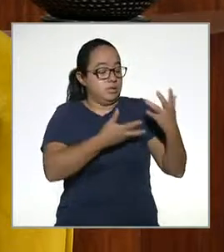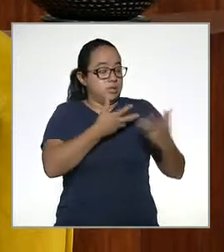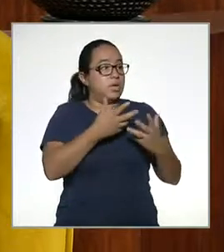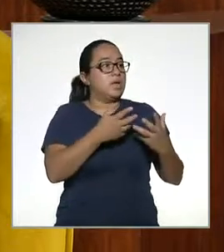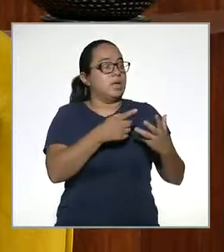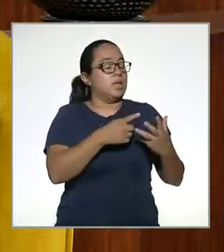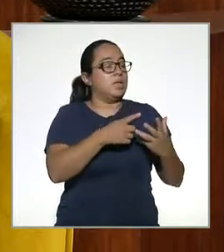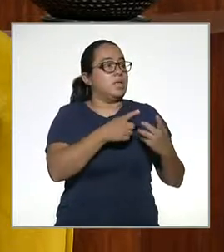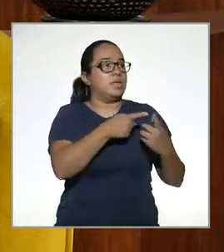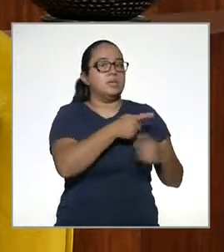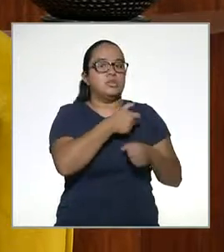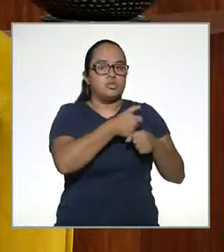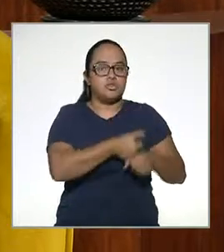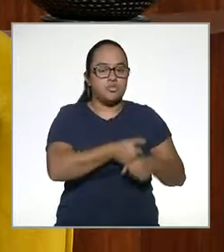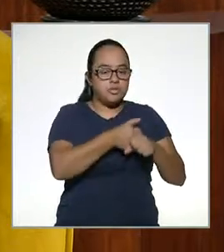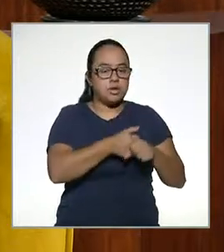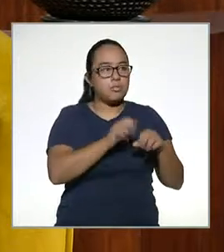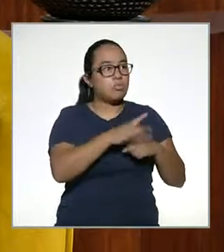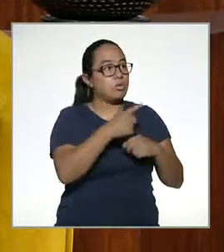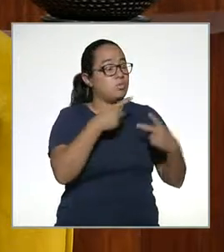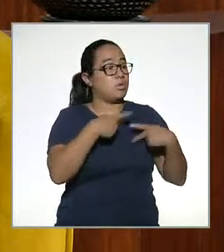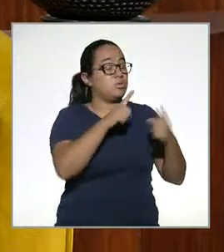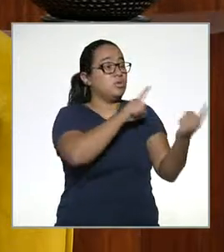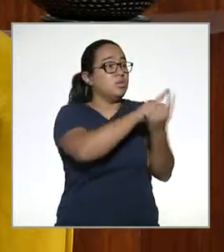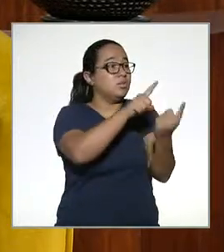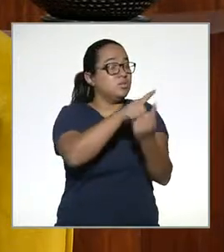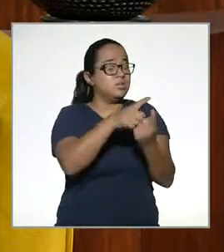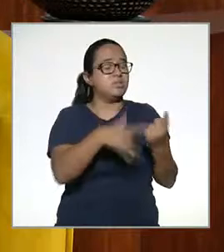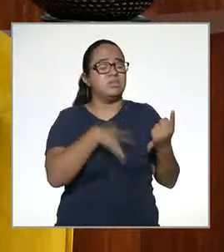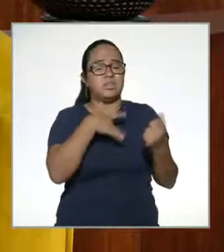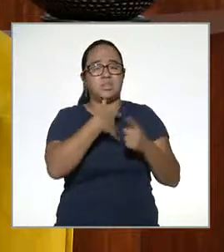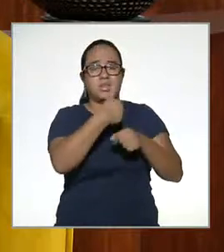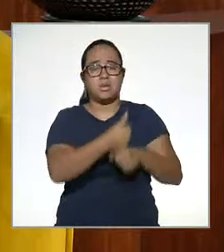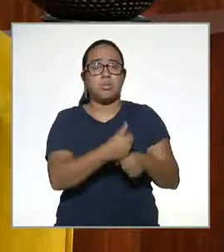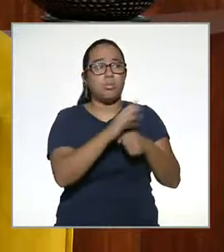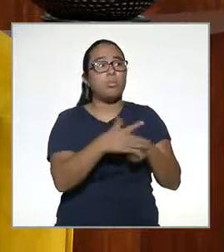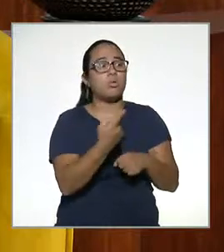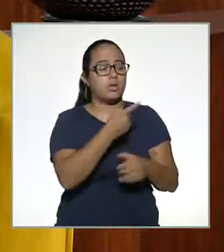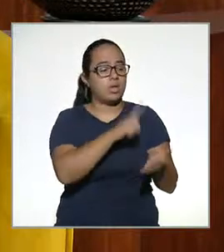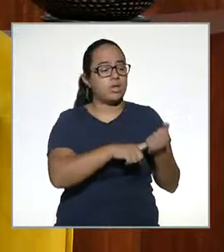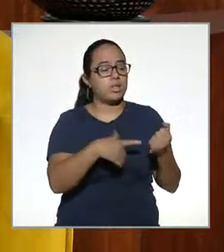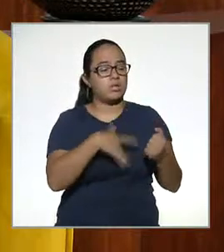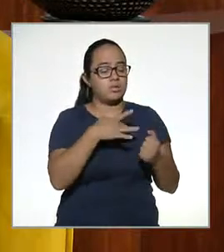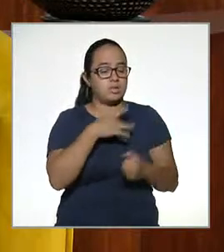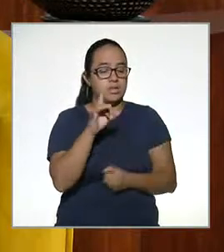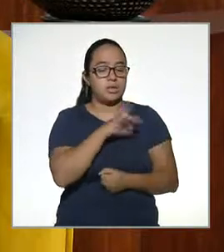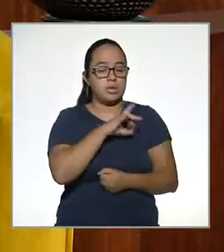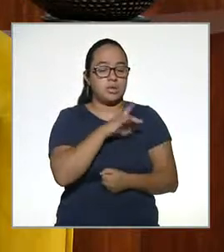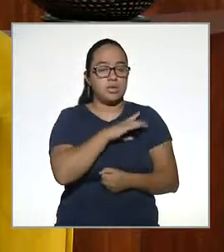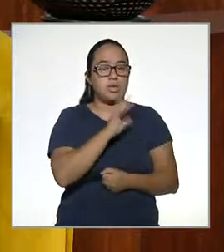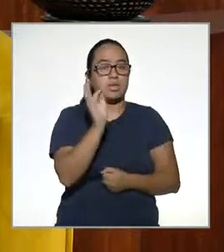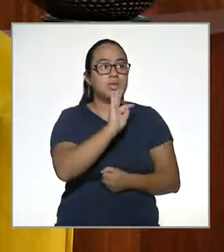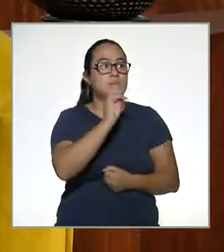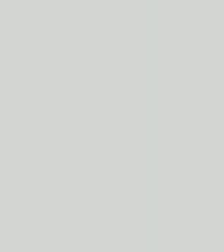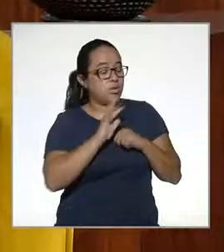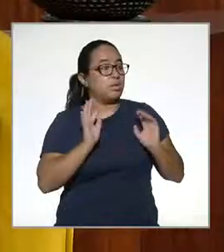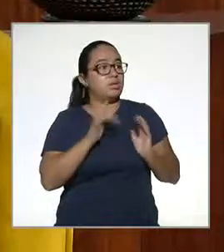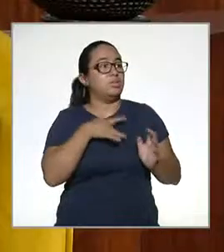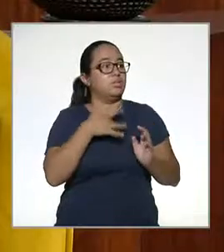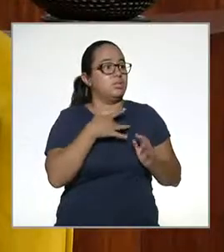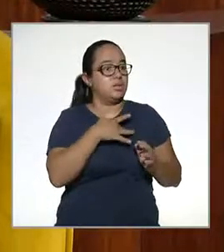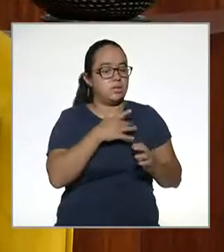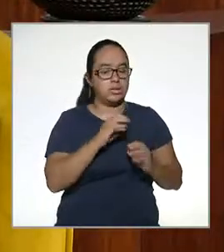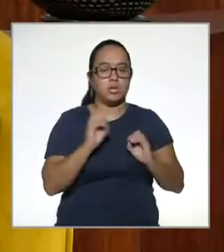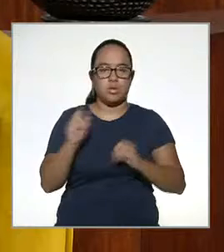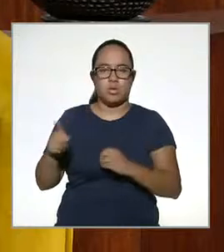por estar conviviendo con la gente porque podría sentir temor de, justo, de tener ese contacto con el otro. El